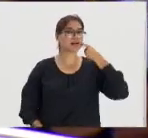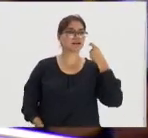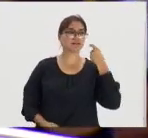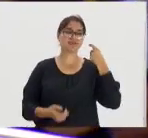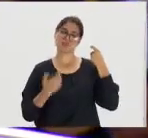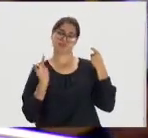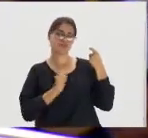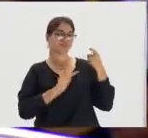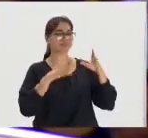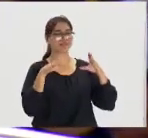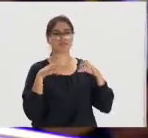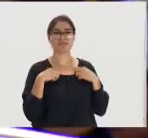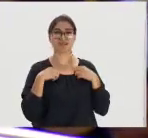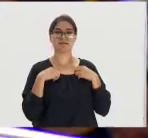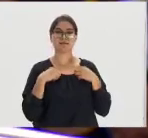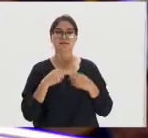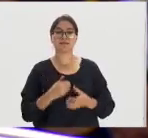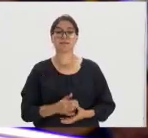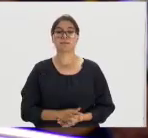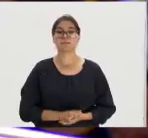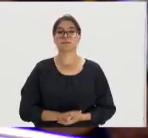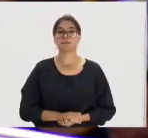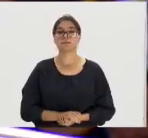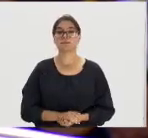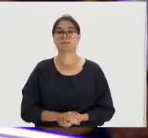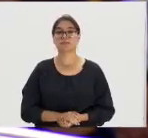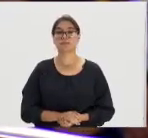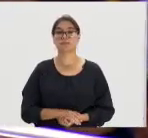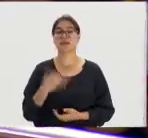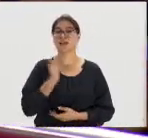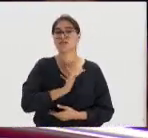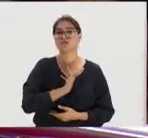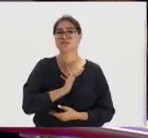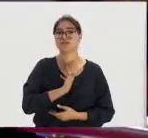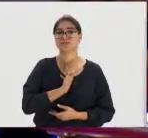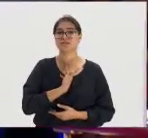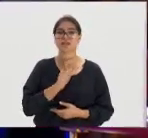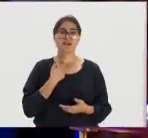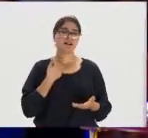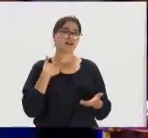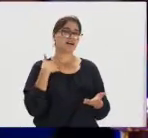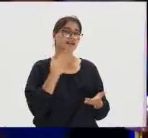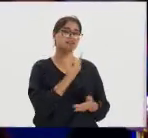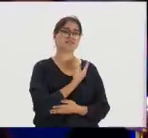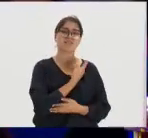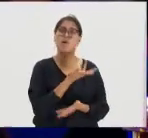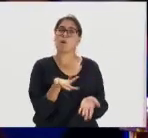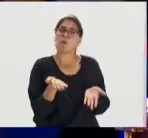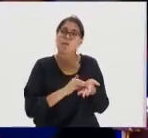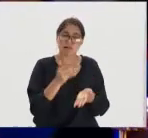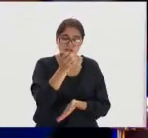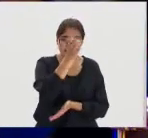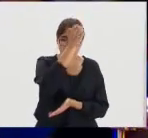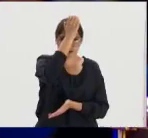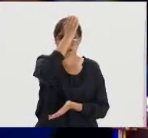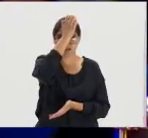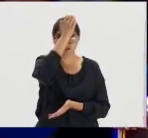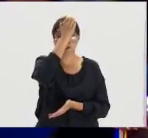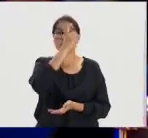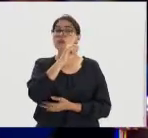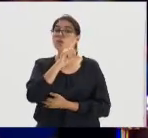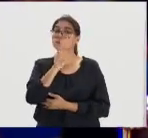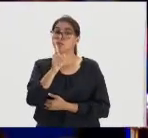El Señor nos está diciendo que todo el show que habíamos montado de pantomima, he caído en pecado. No caíste en pecado, te fuiste vos solito de boca porque tú quisiste entrar.